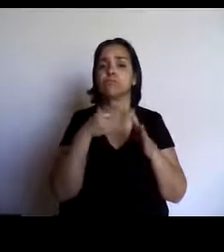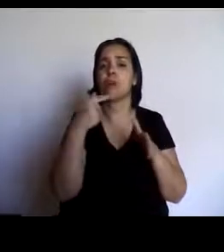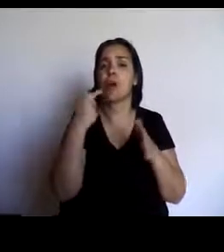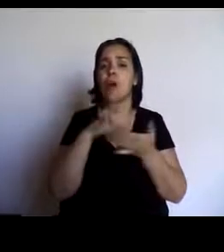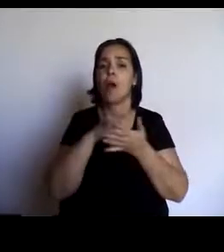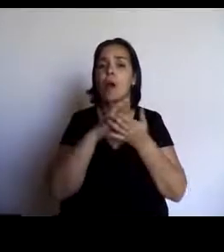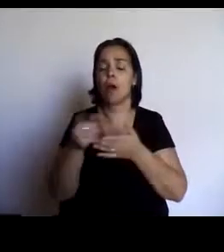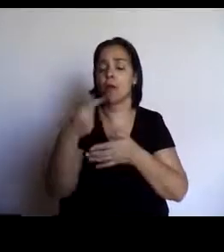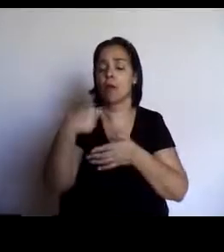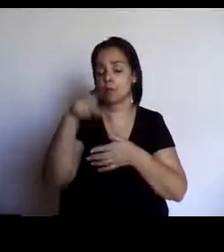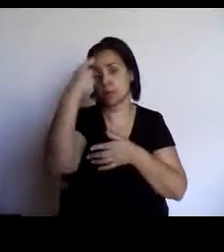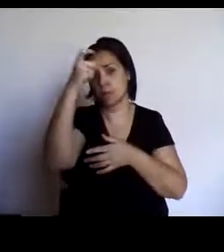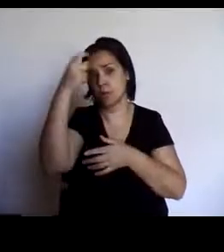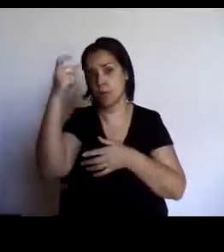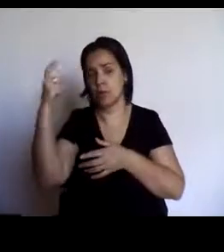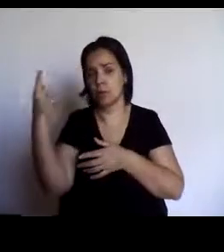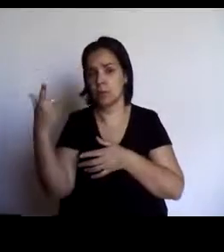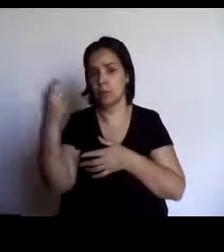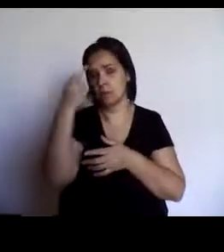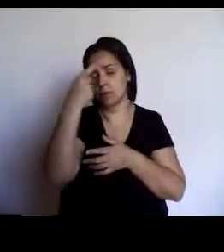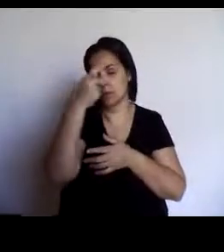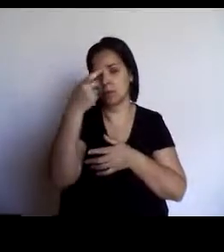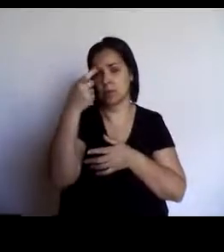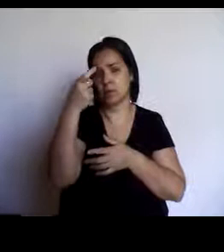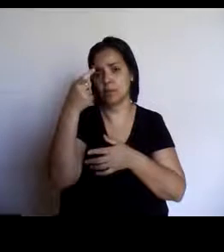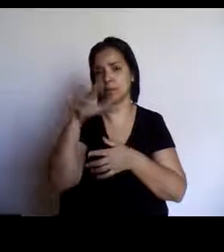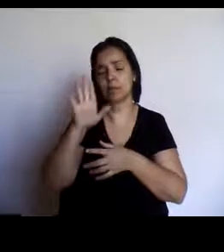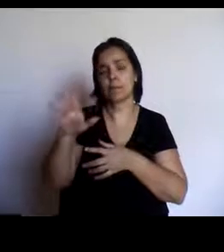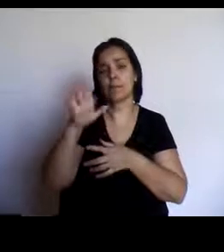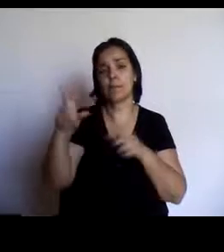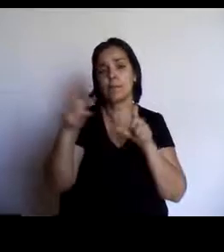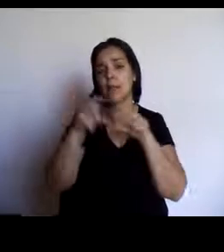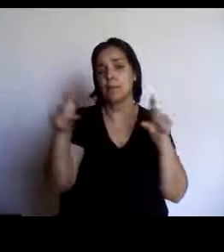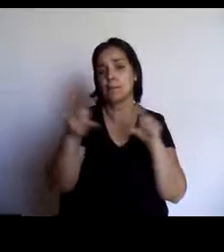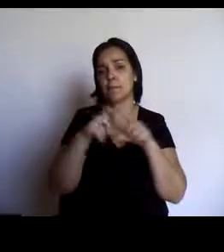sus municipios, al servicio de los municipios y de sus empresas,